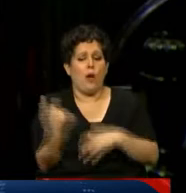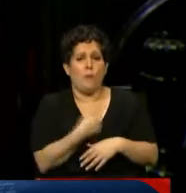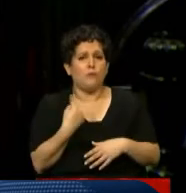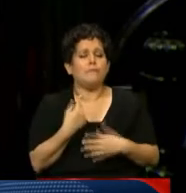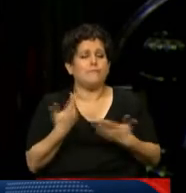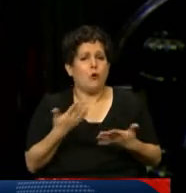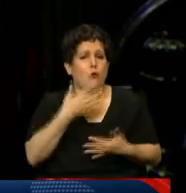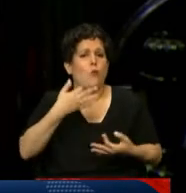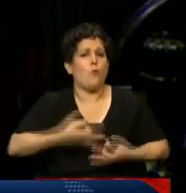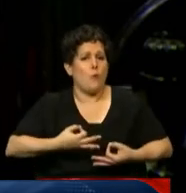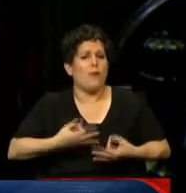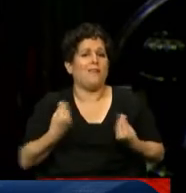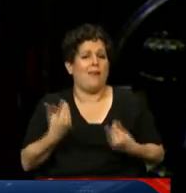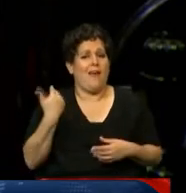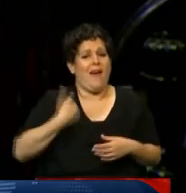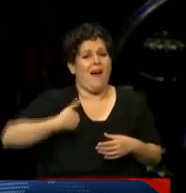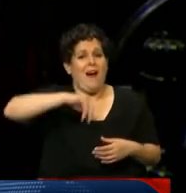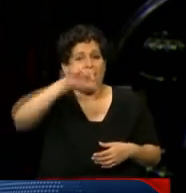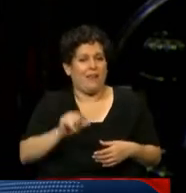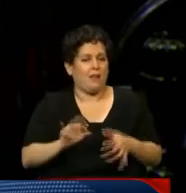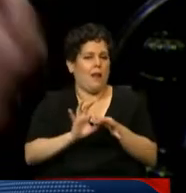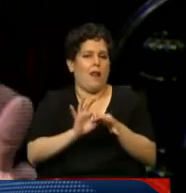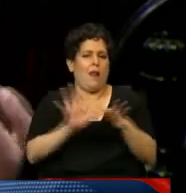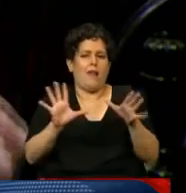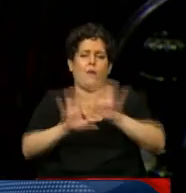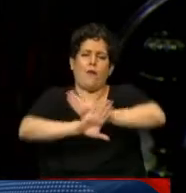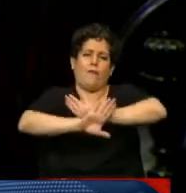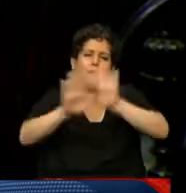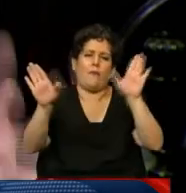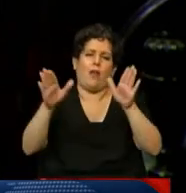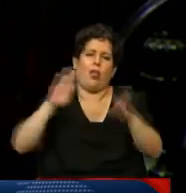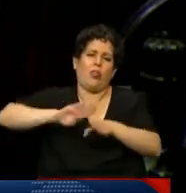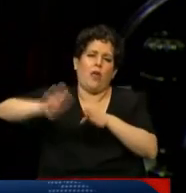concretar una Argentina libre de esas sombras que nos aquejaban.